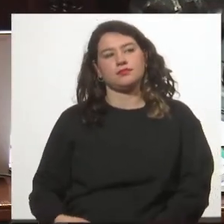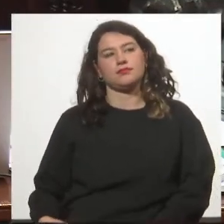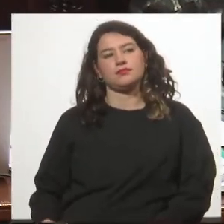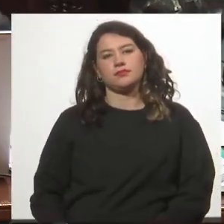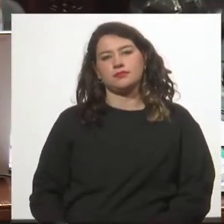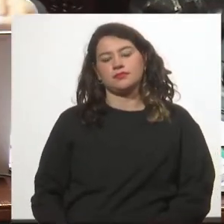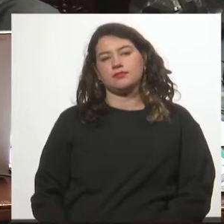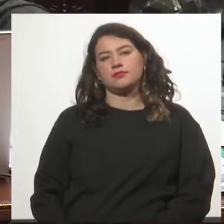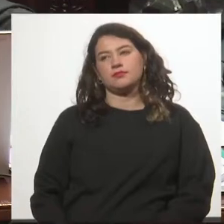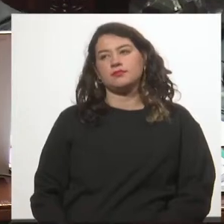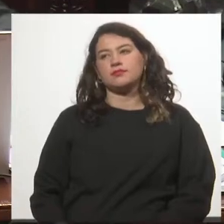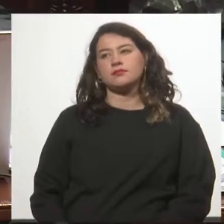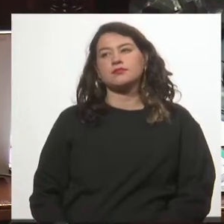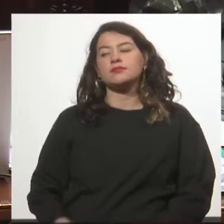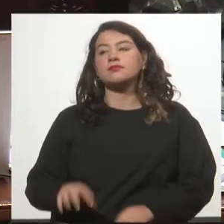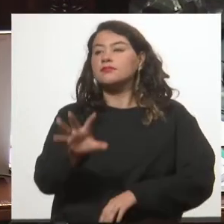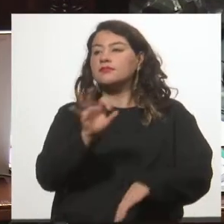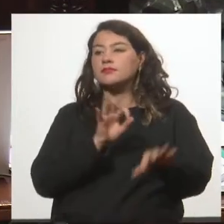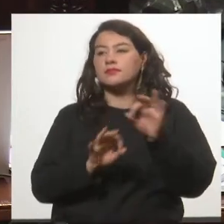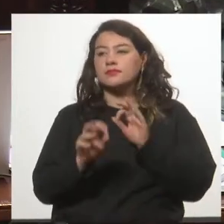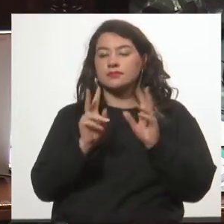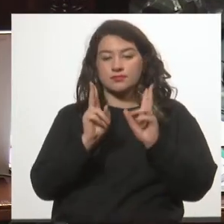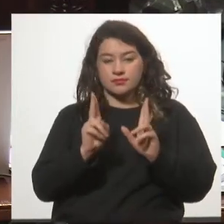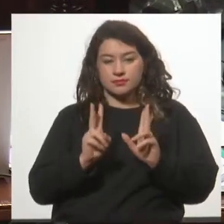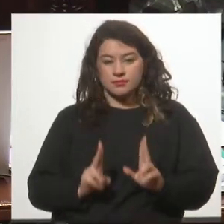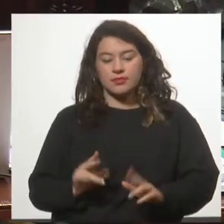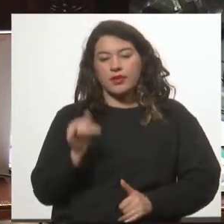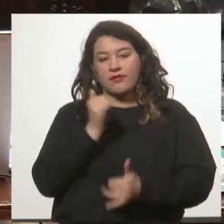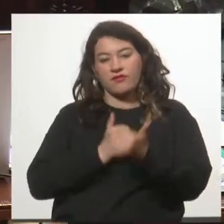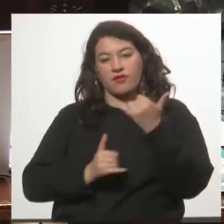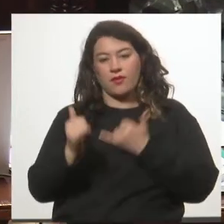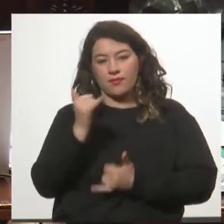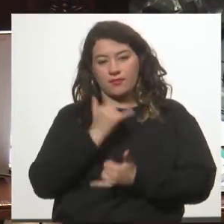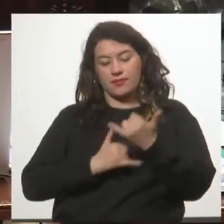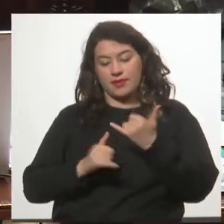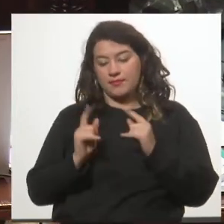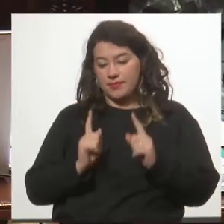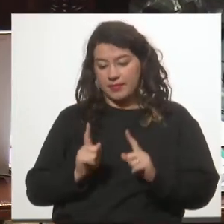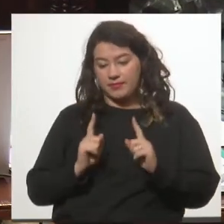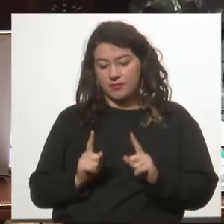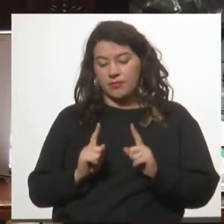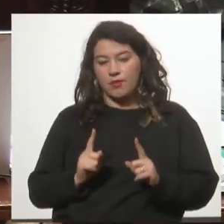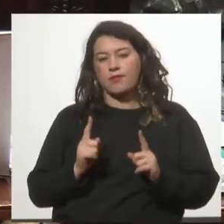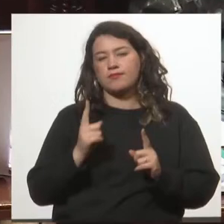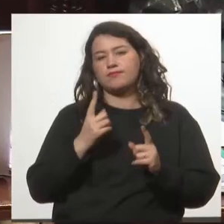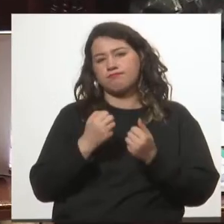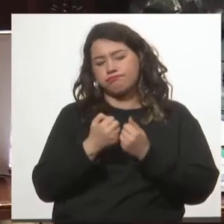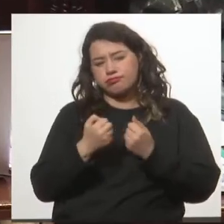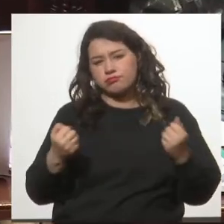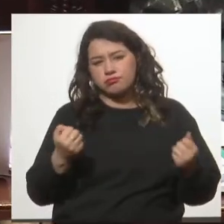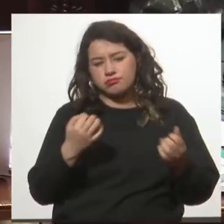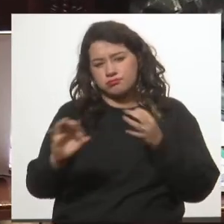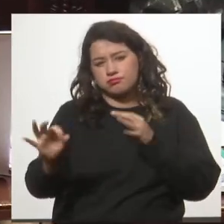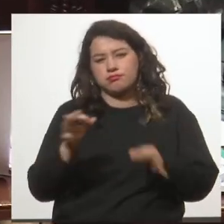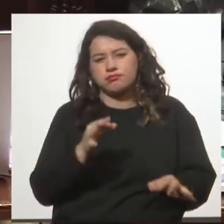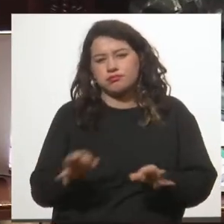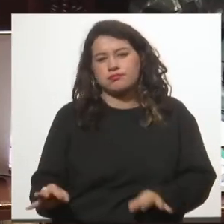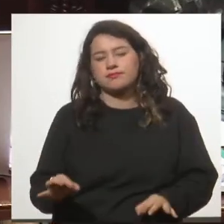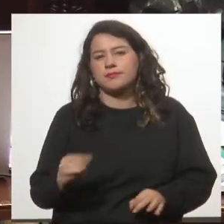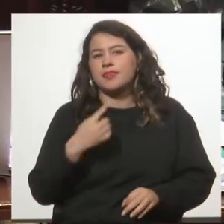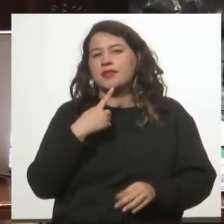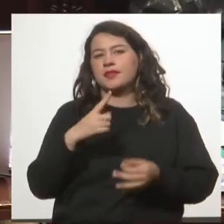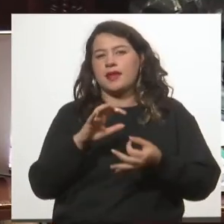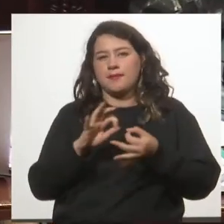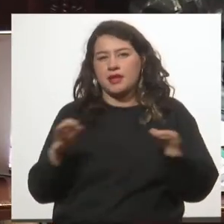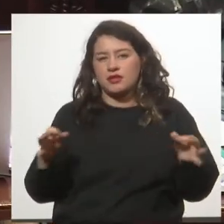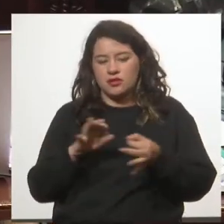estos son extractos del informe de la auditora que a su vez glosa expresiones